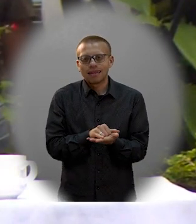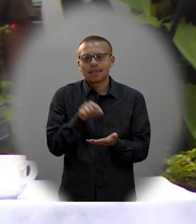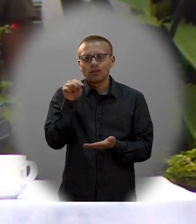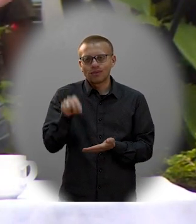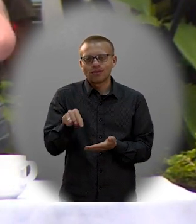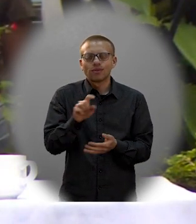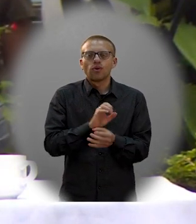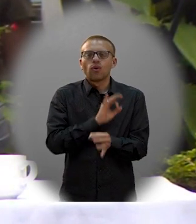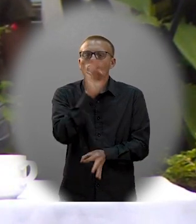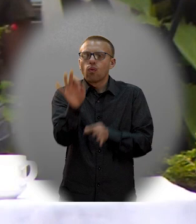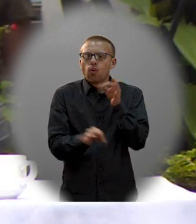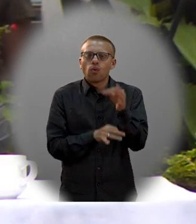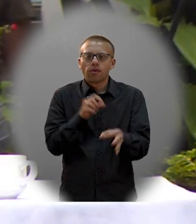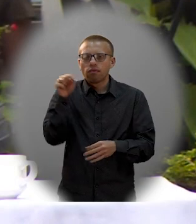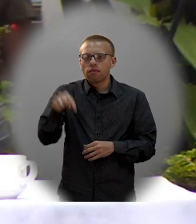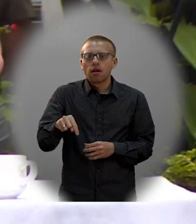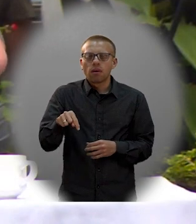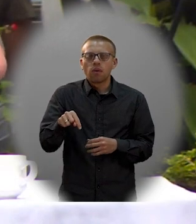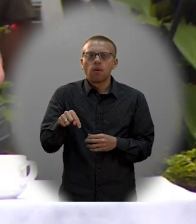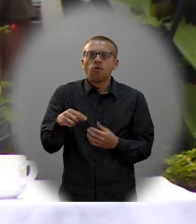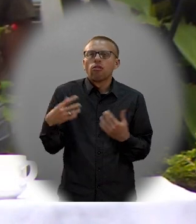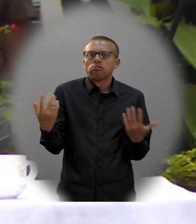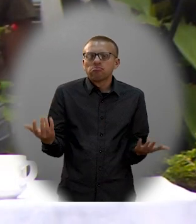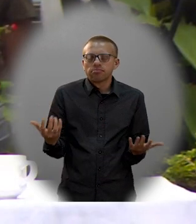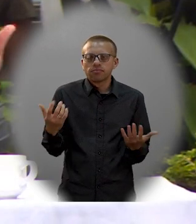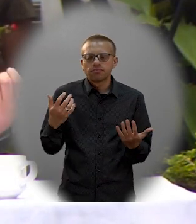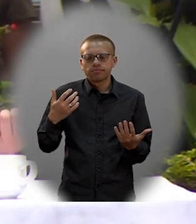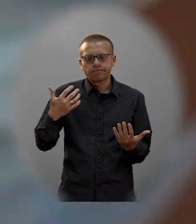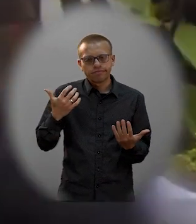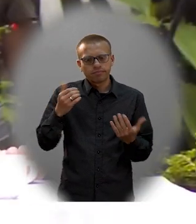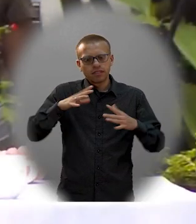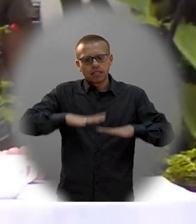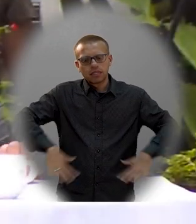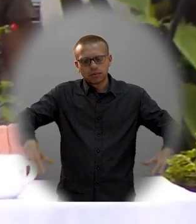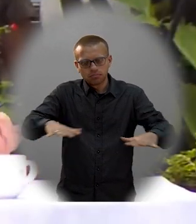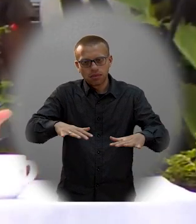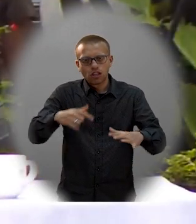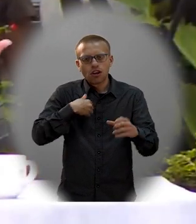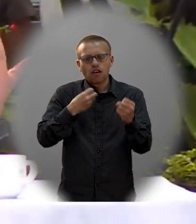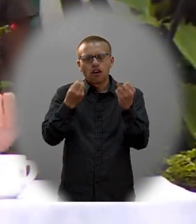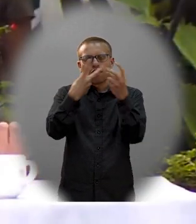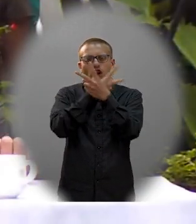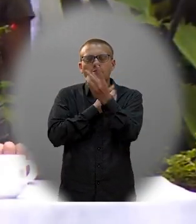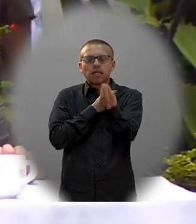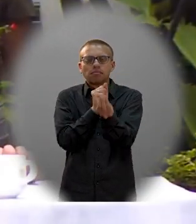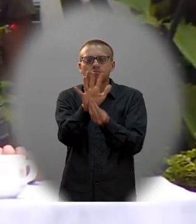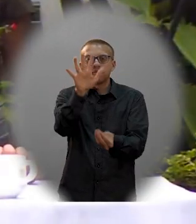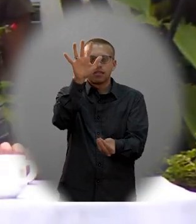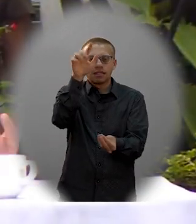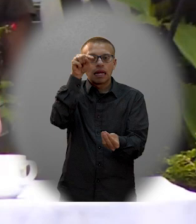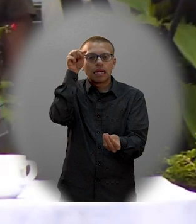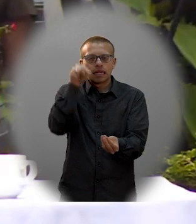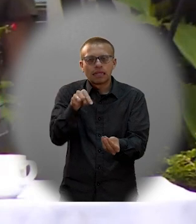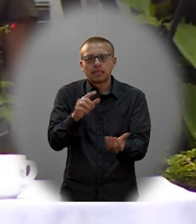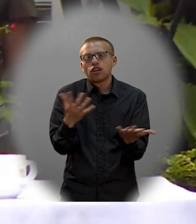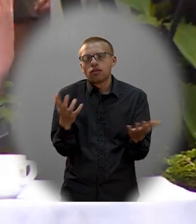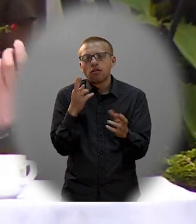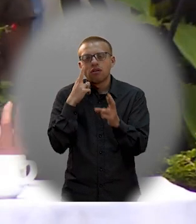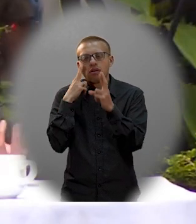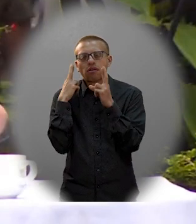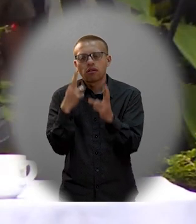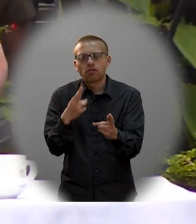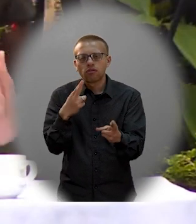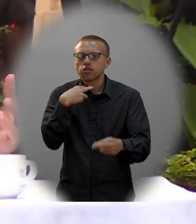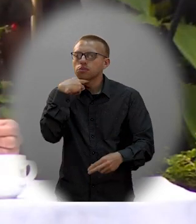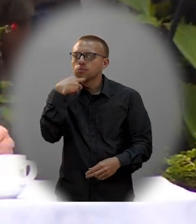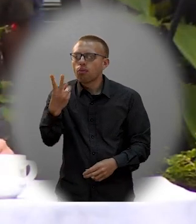ese cuidado que tiene que ver con garantizar espacios libres de violencia, ese cuidado que tiene que ver con reconocer las